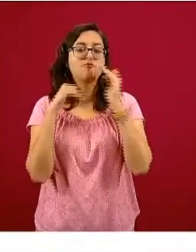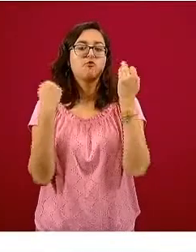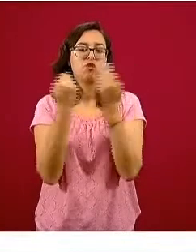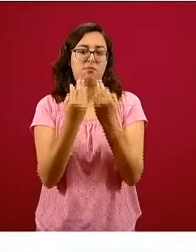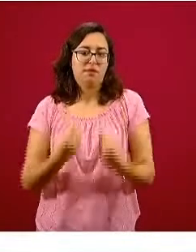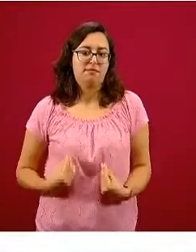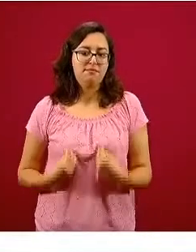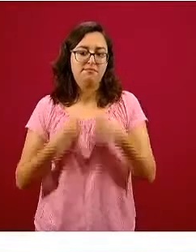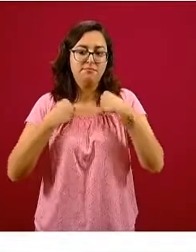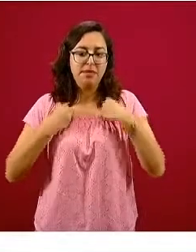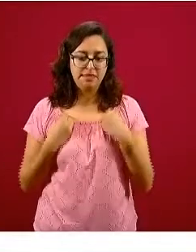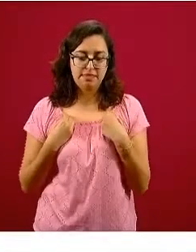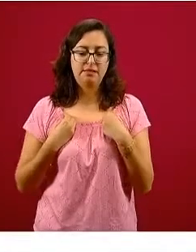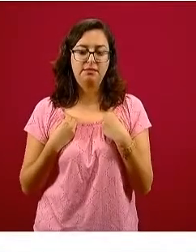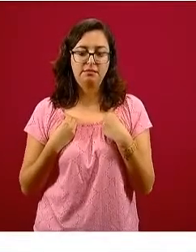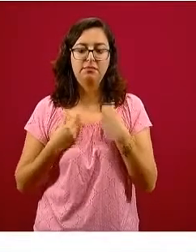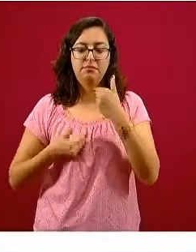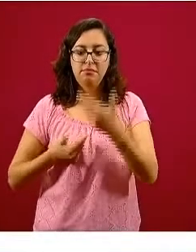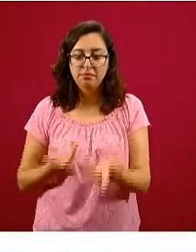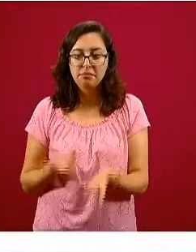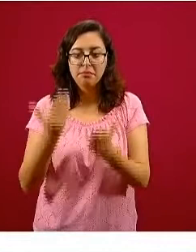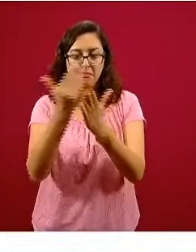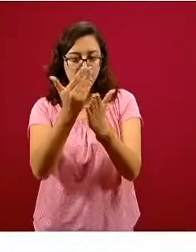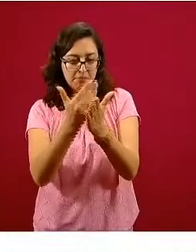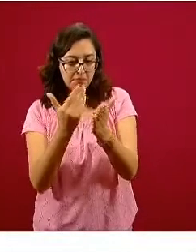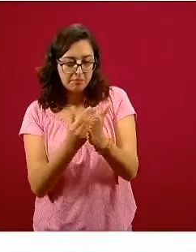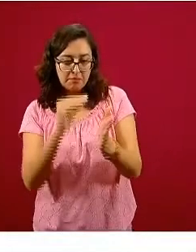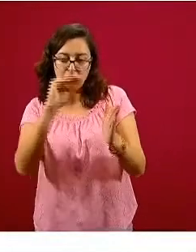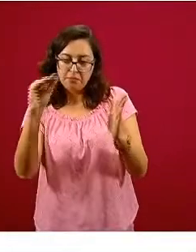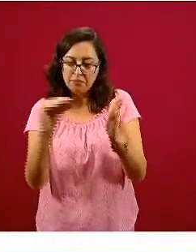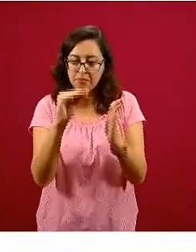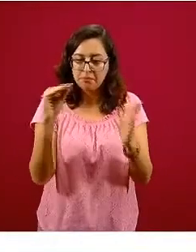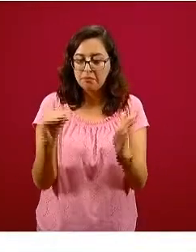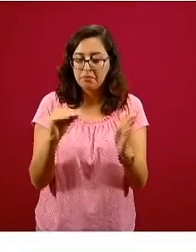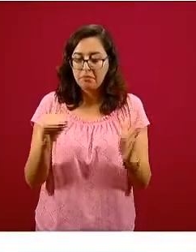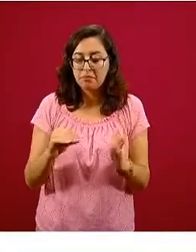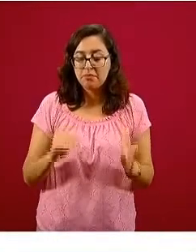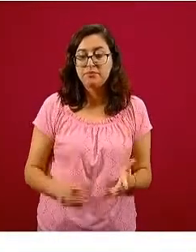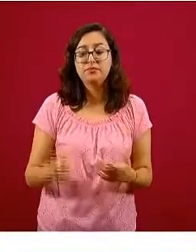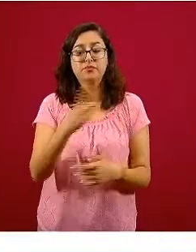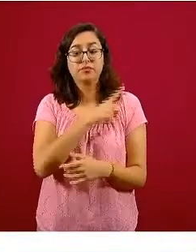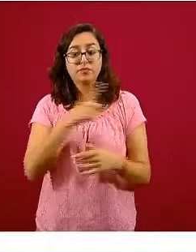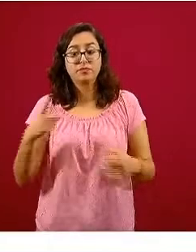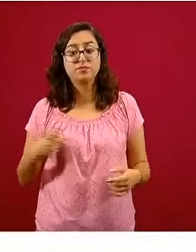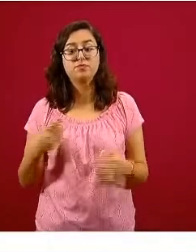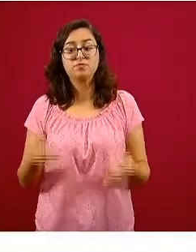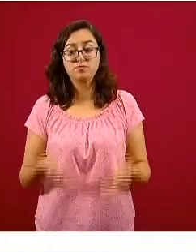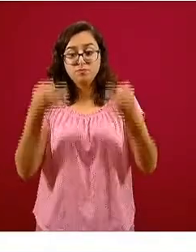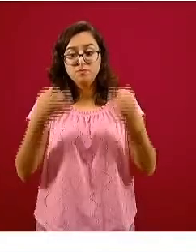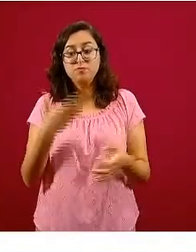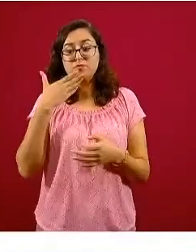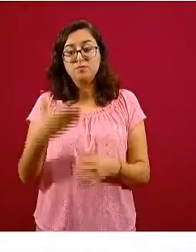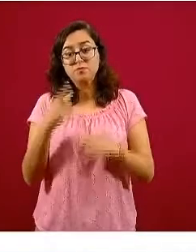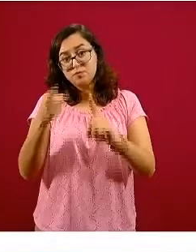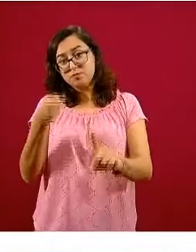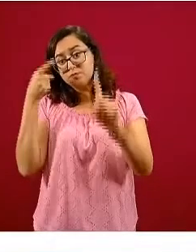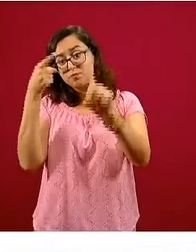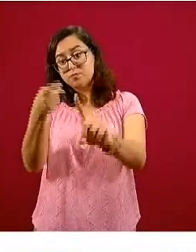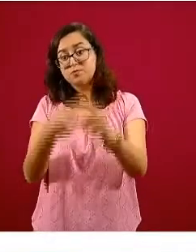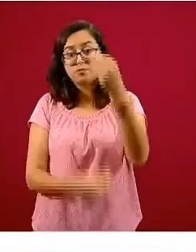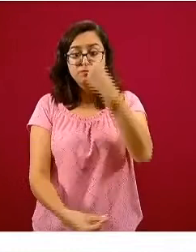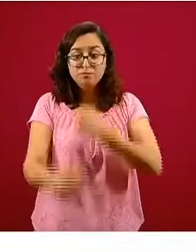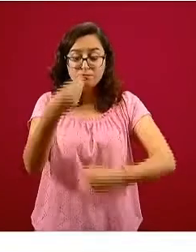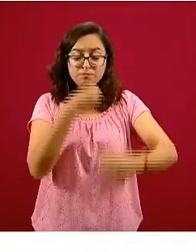a modificar las guías alimentarias. Se tienen que definir metas alimentarias, porque al definir